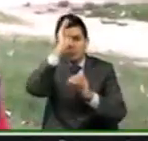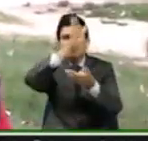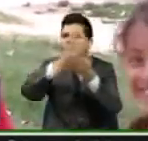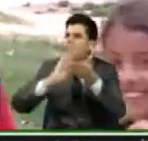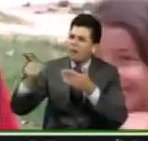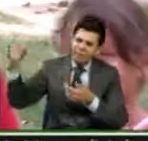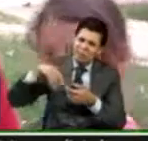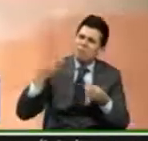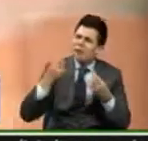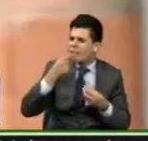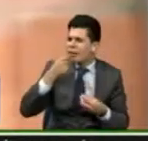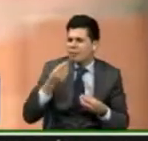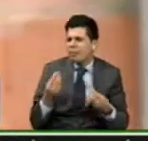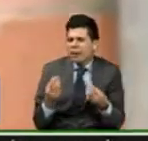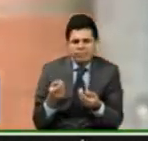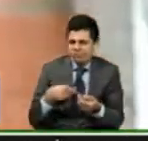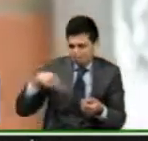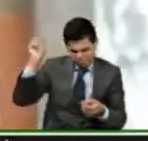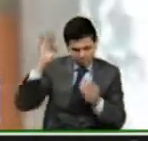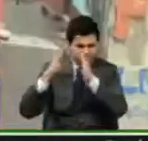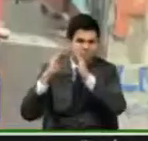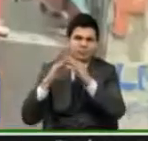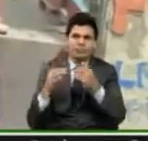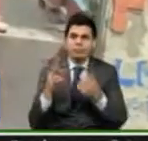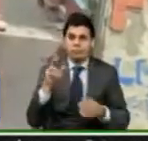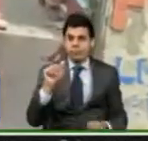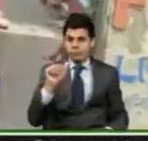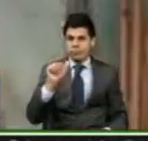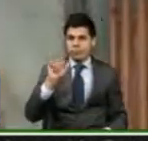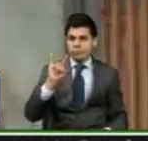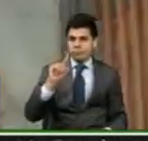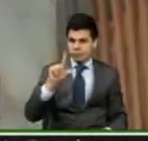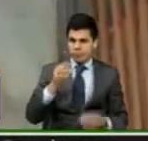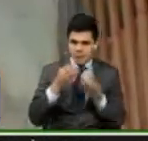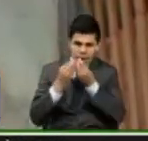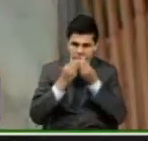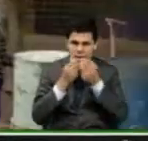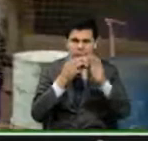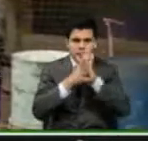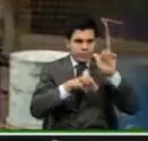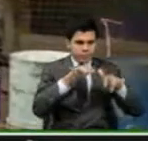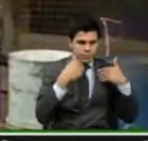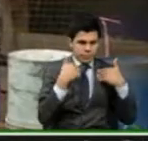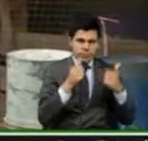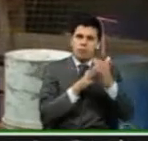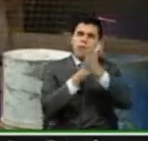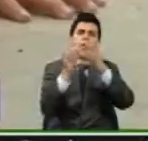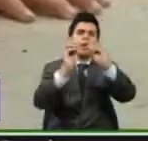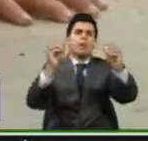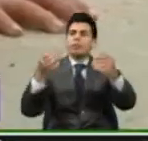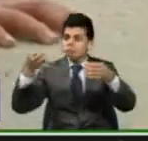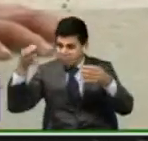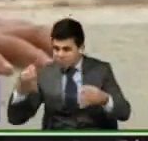que viene dando y listo. Para el concejal Raúl Oviedo existe incoherencia en el informe presentado por la Secretaría de Salud frente a la